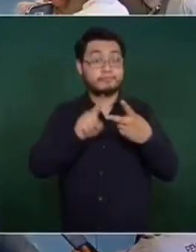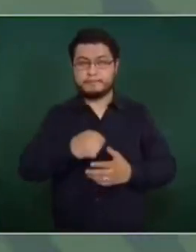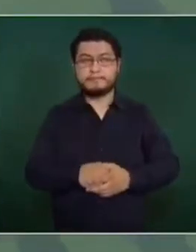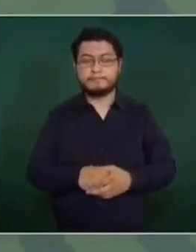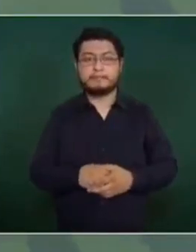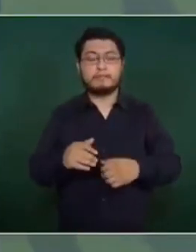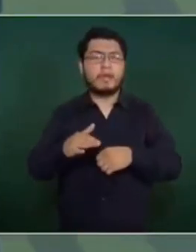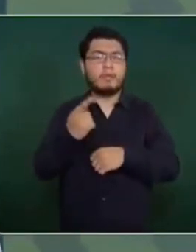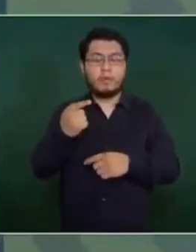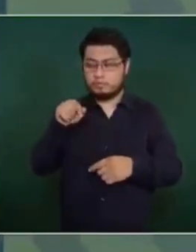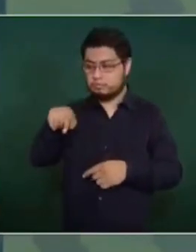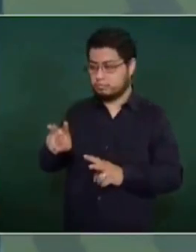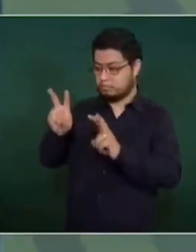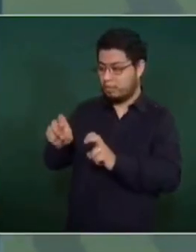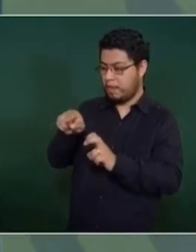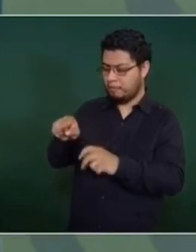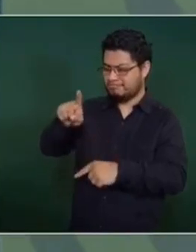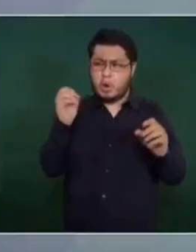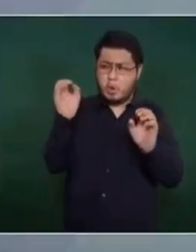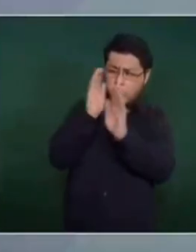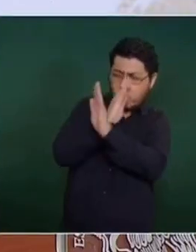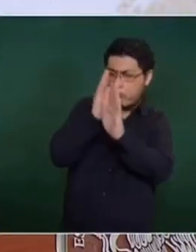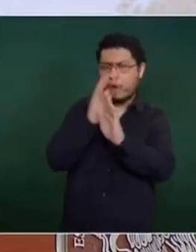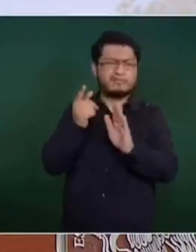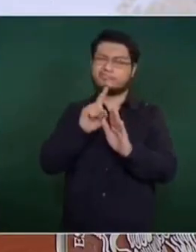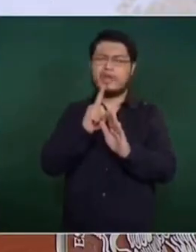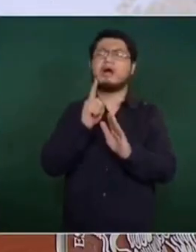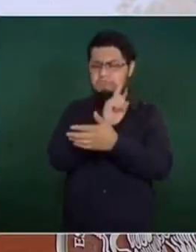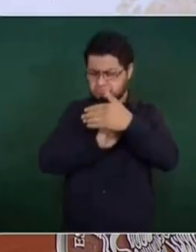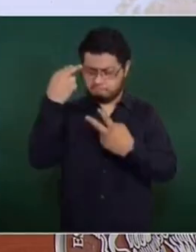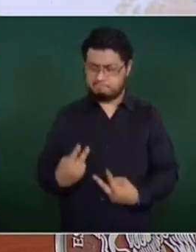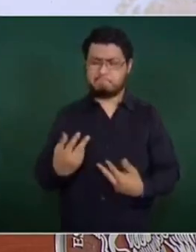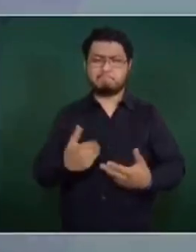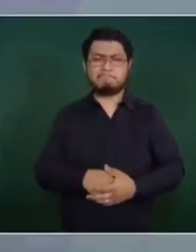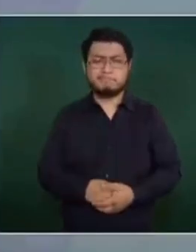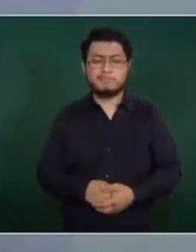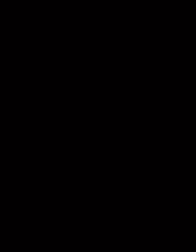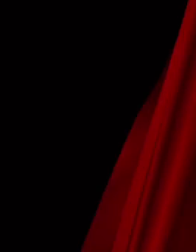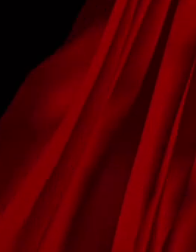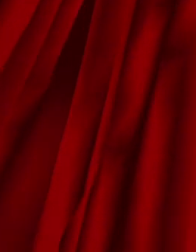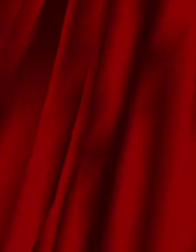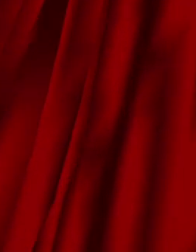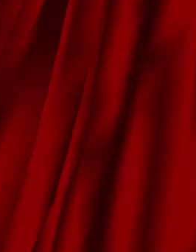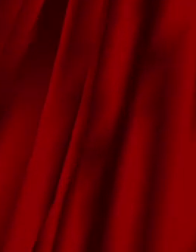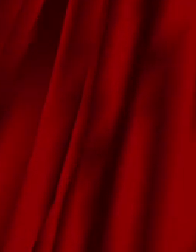porque se quitan máscaras. Se combate la simulación. Hay definiciones.